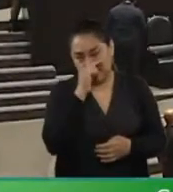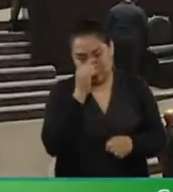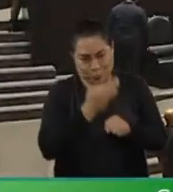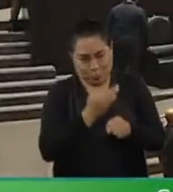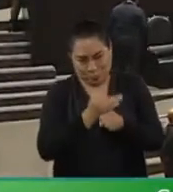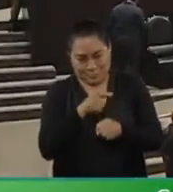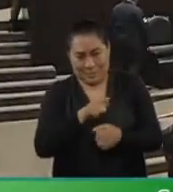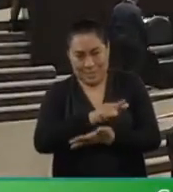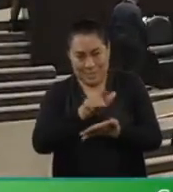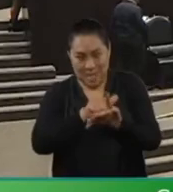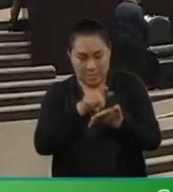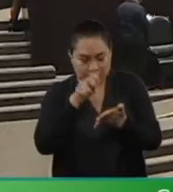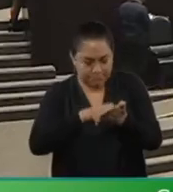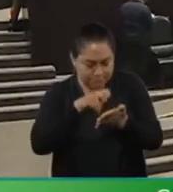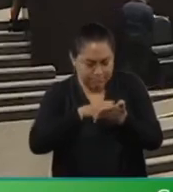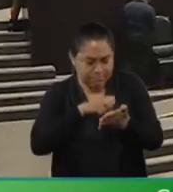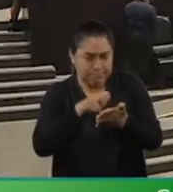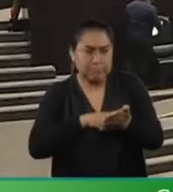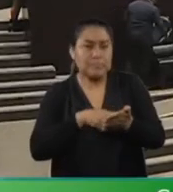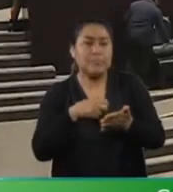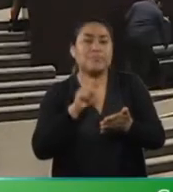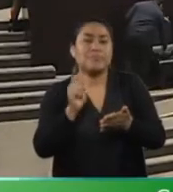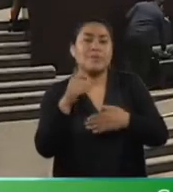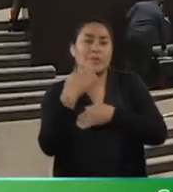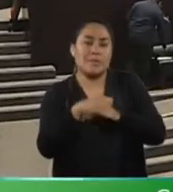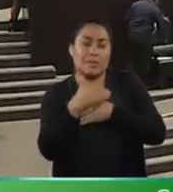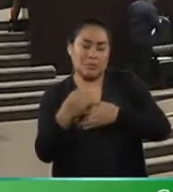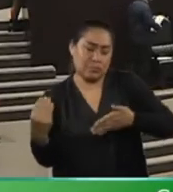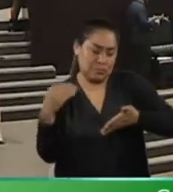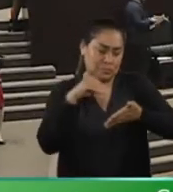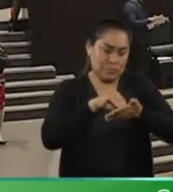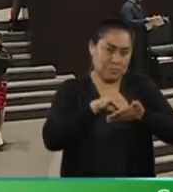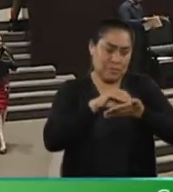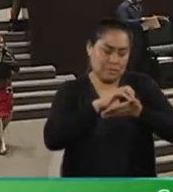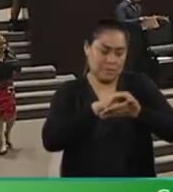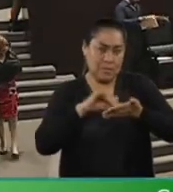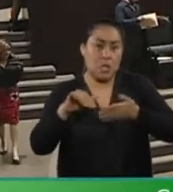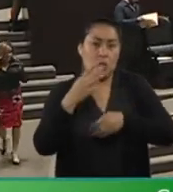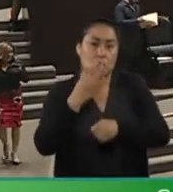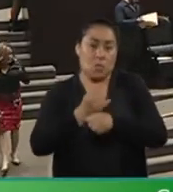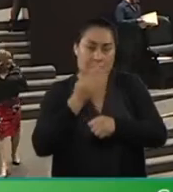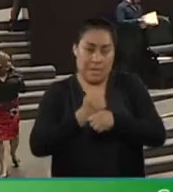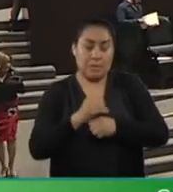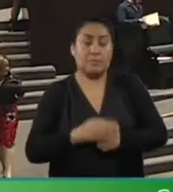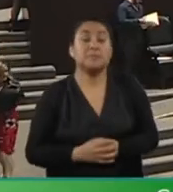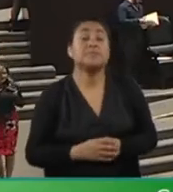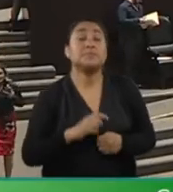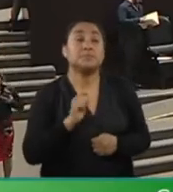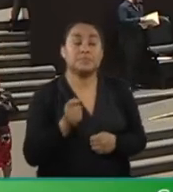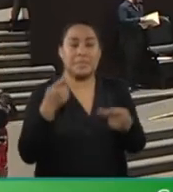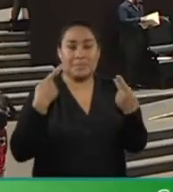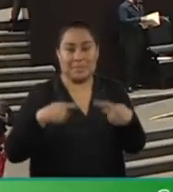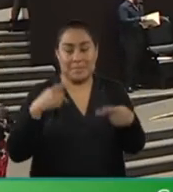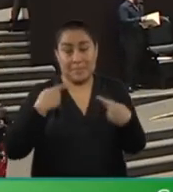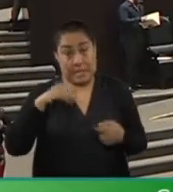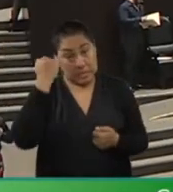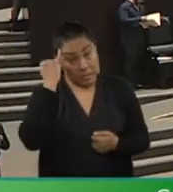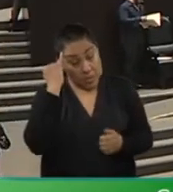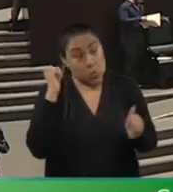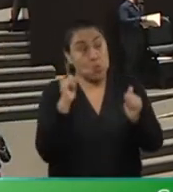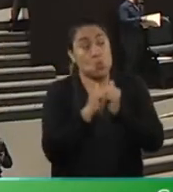al presente dictamen el siguiente transitorio. Noveno, para las acciones afirmativas de personas indígenas